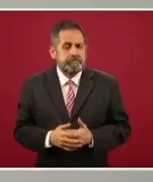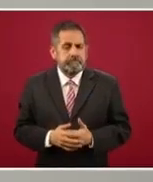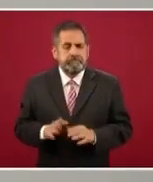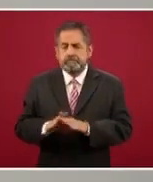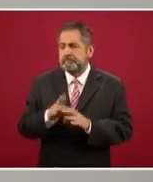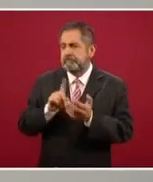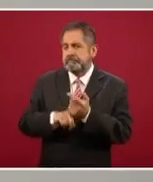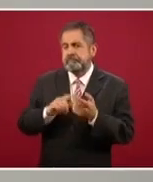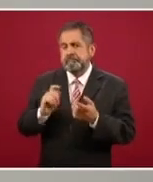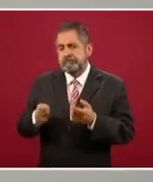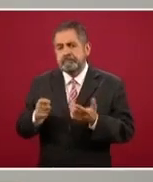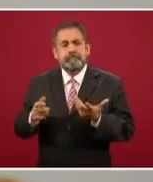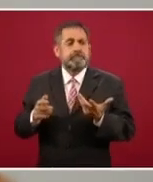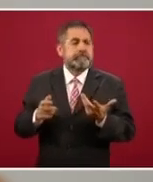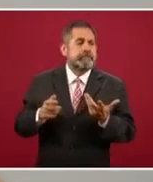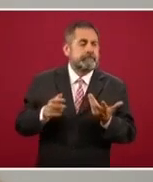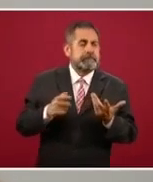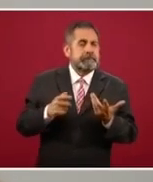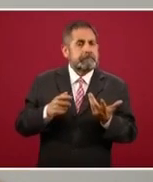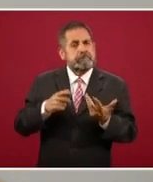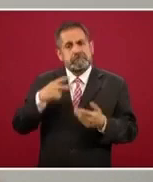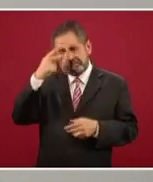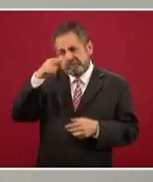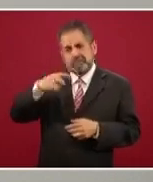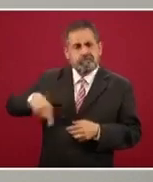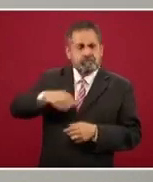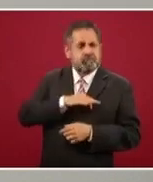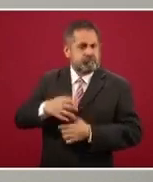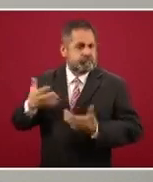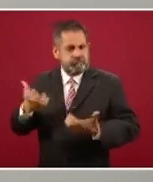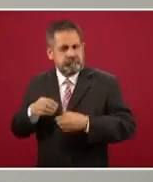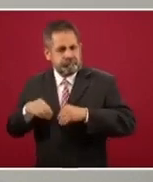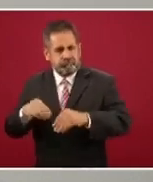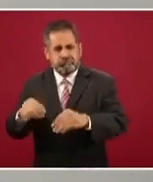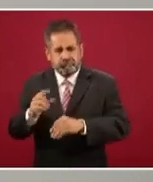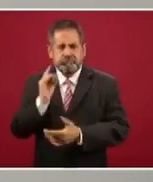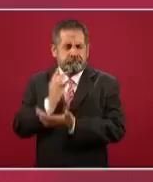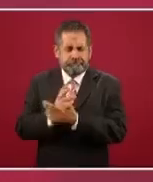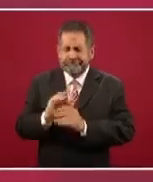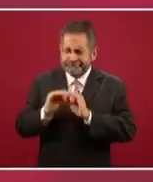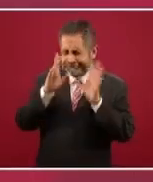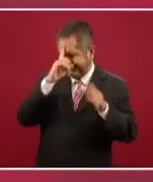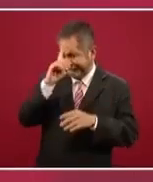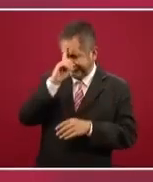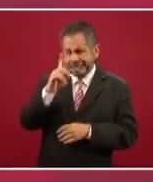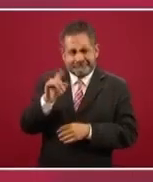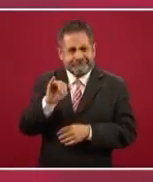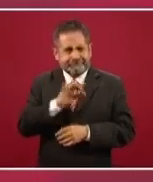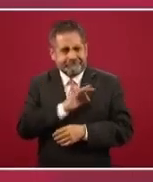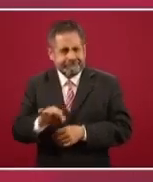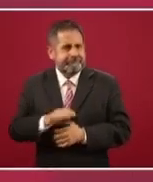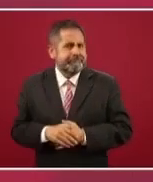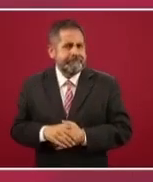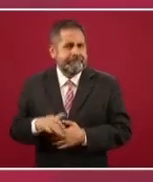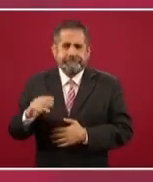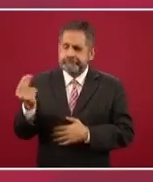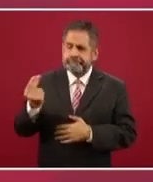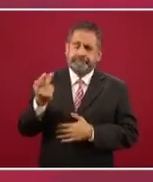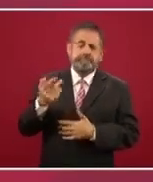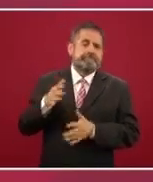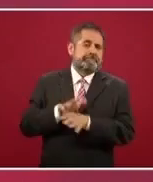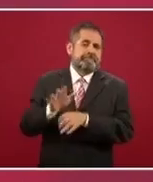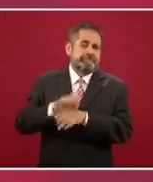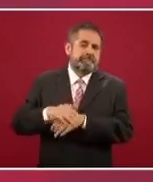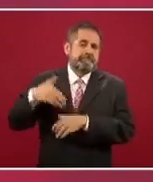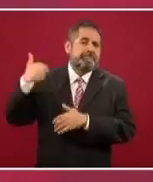estamos fuera de la posibilidad de hacerlo. Lo tenemos bien ubicado y requerimos, desde luego, tiempo para